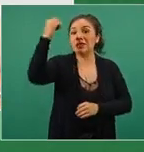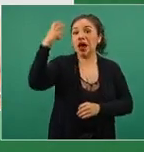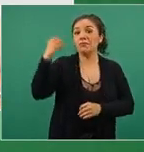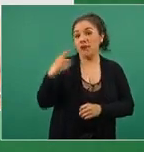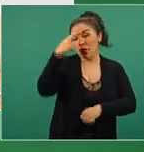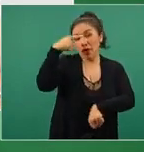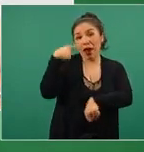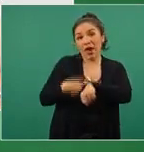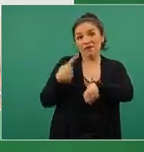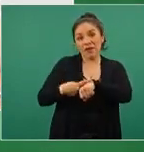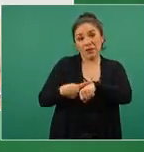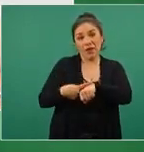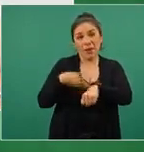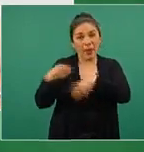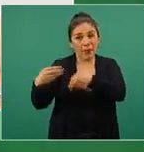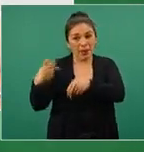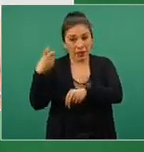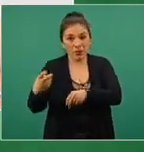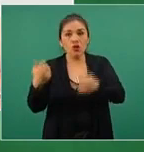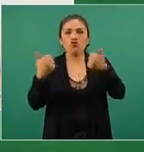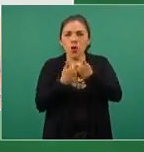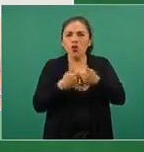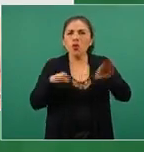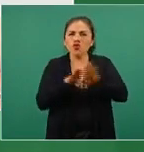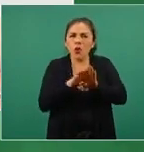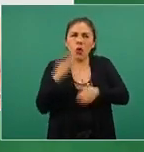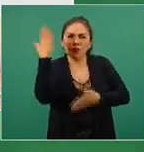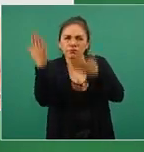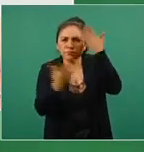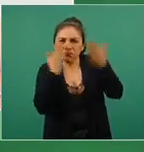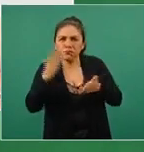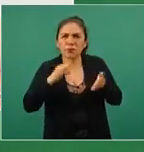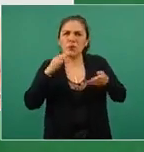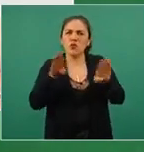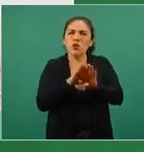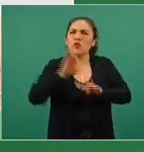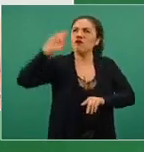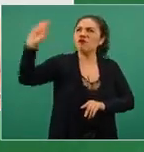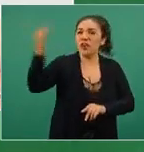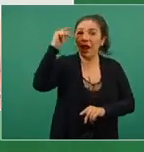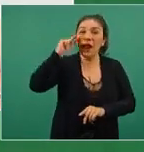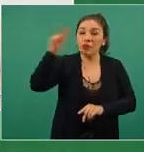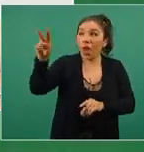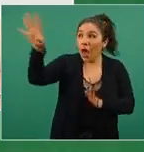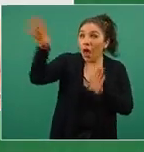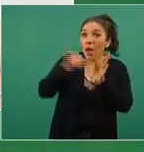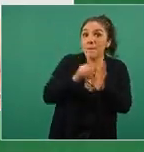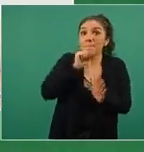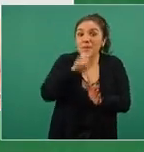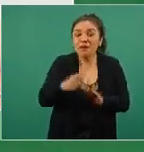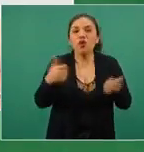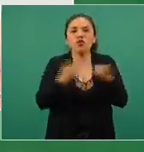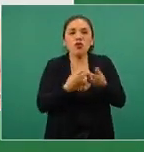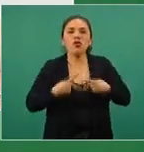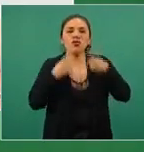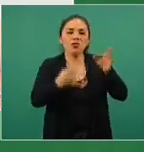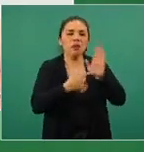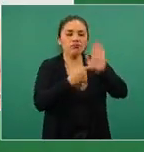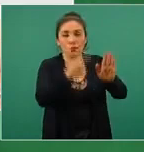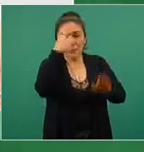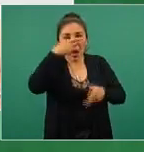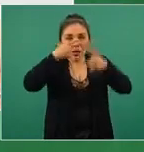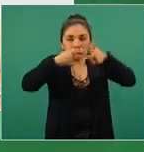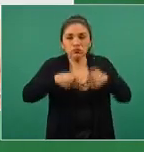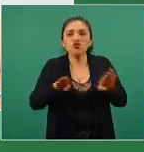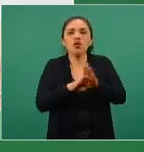semáforo epidemiológico. En base a la metodología y en base al semáforo federal, se da un documento para medición del